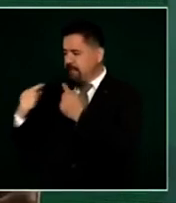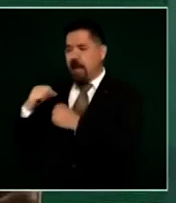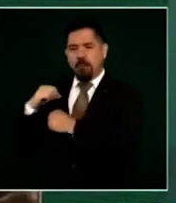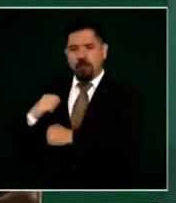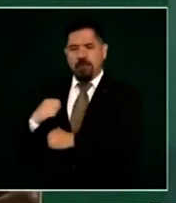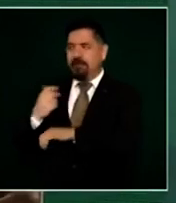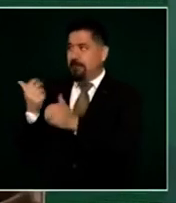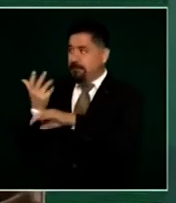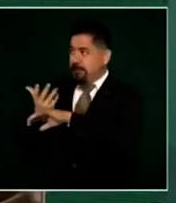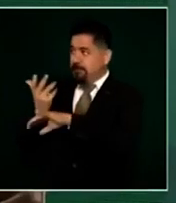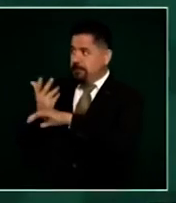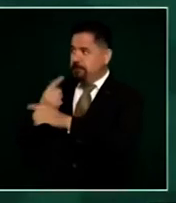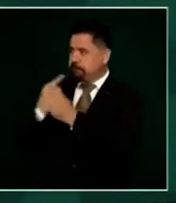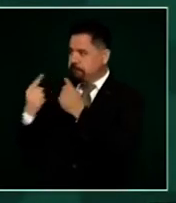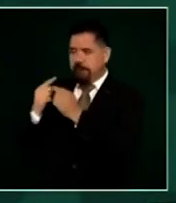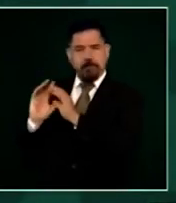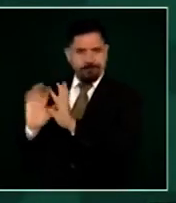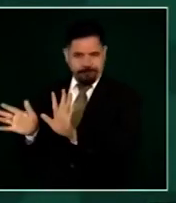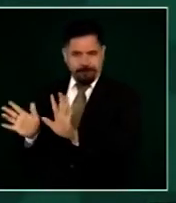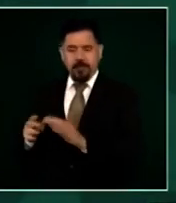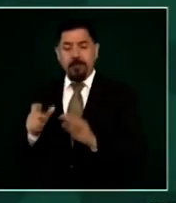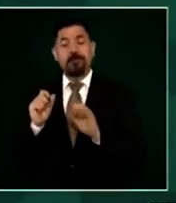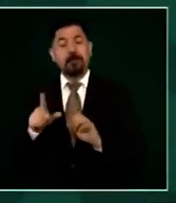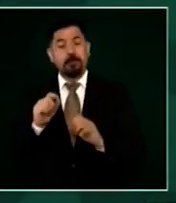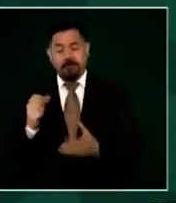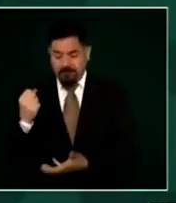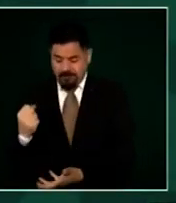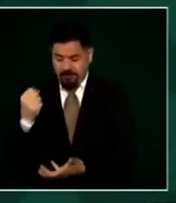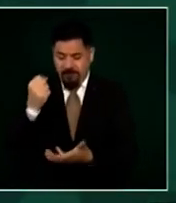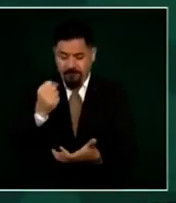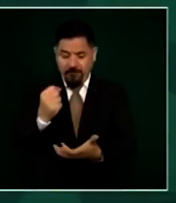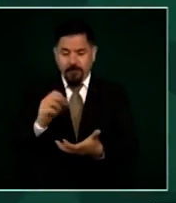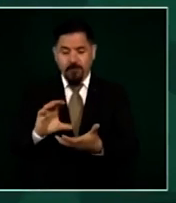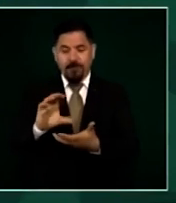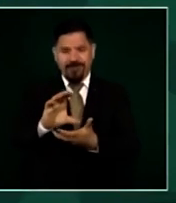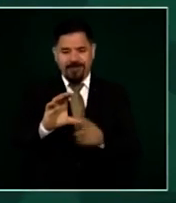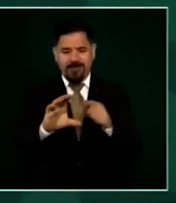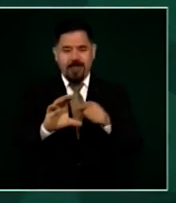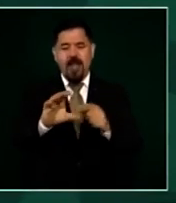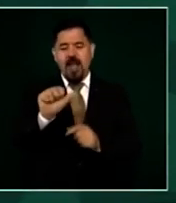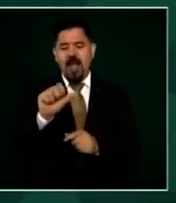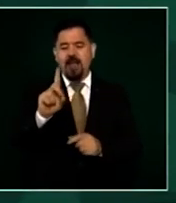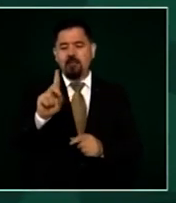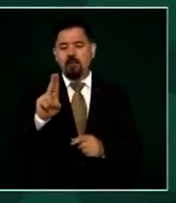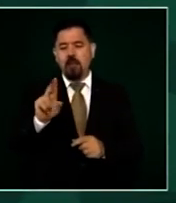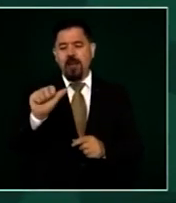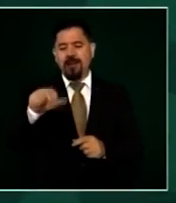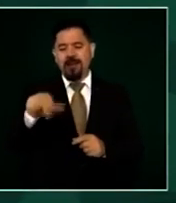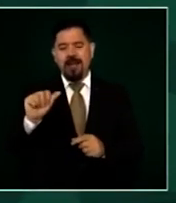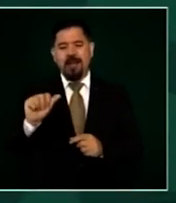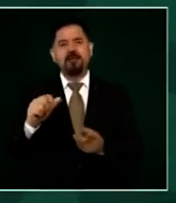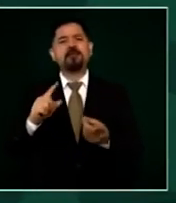estadounidenses. Y otra parte de ese fondo de aduanas se va a